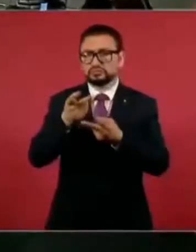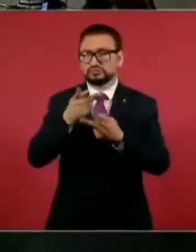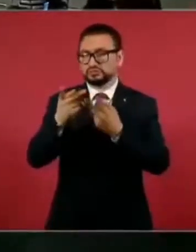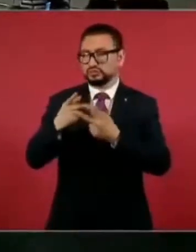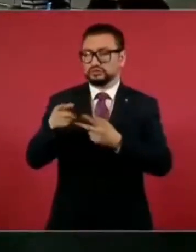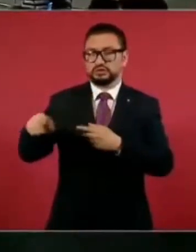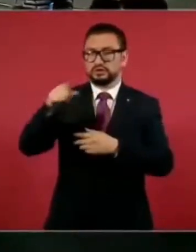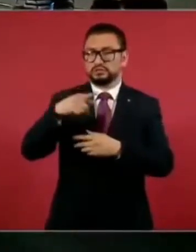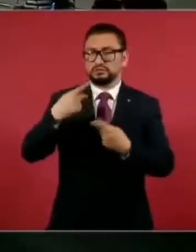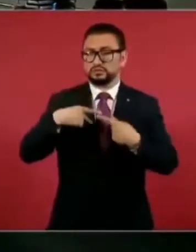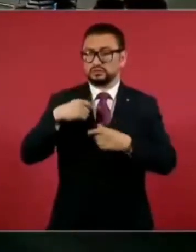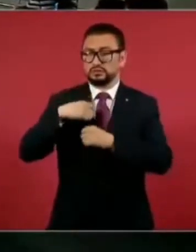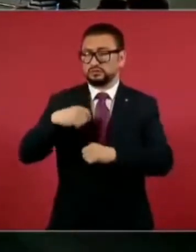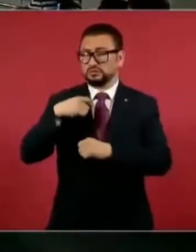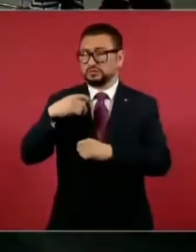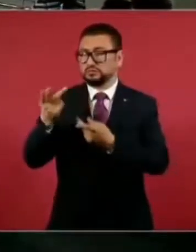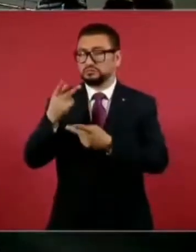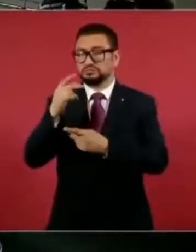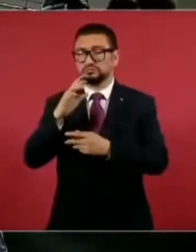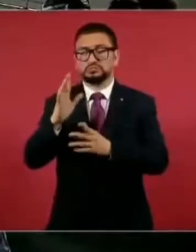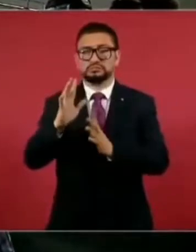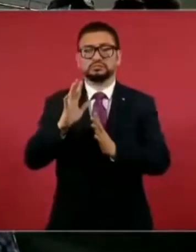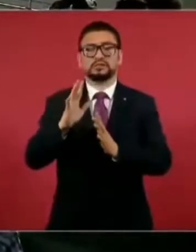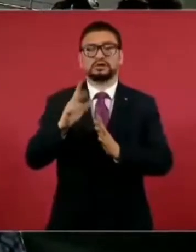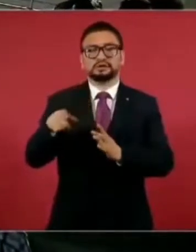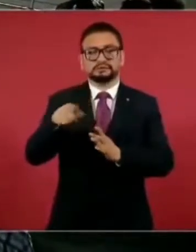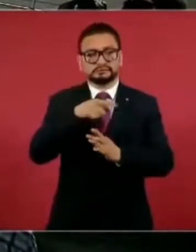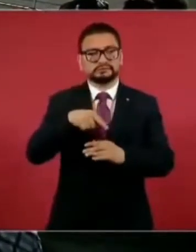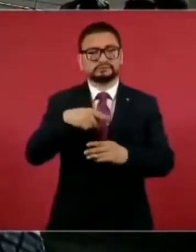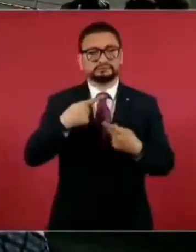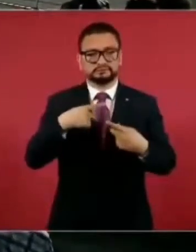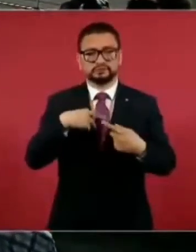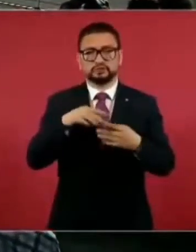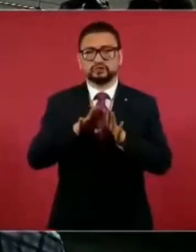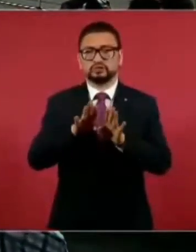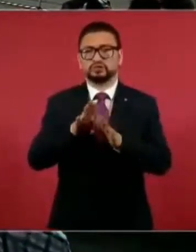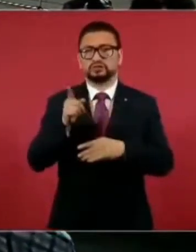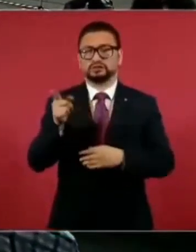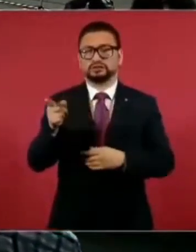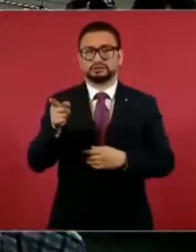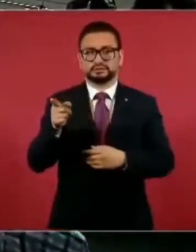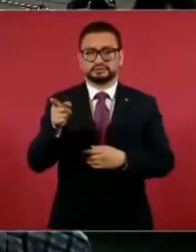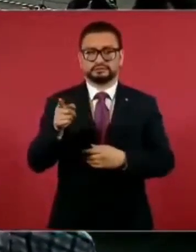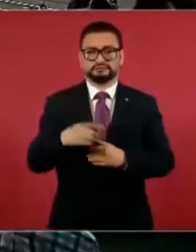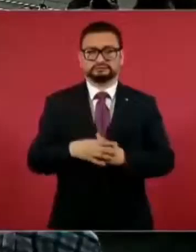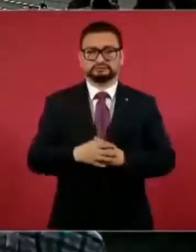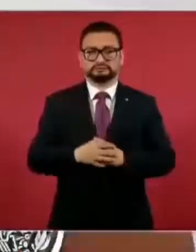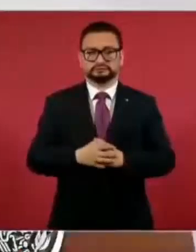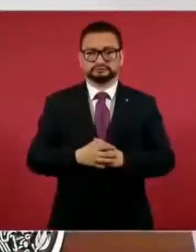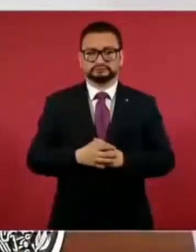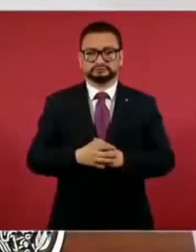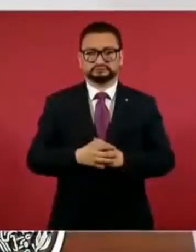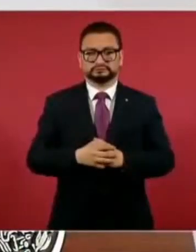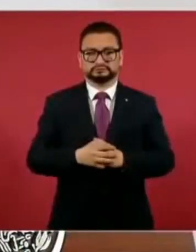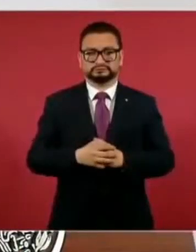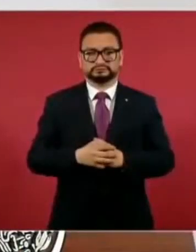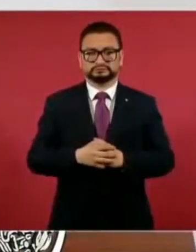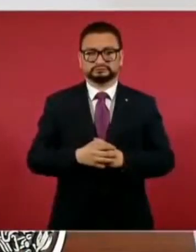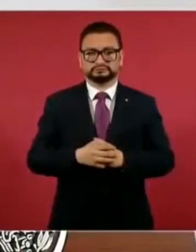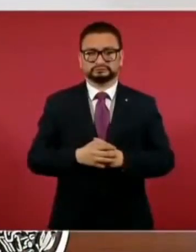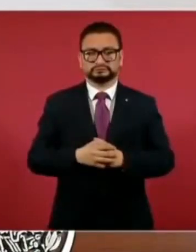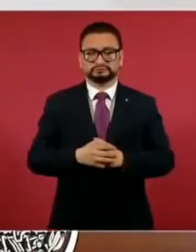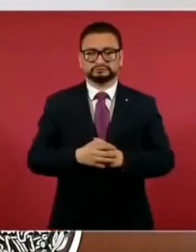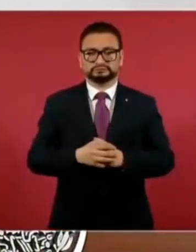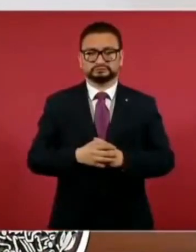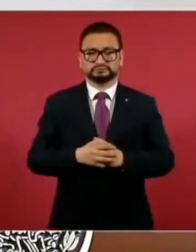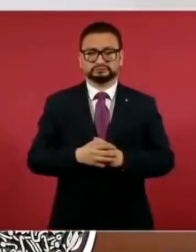poder. Es como una sustitución, guardada